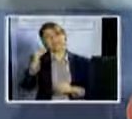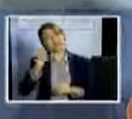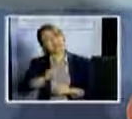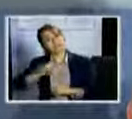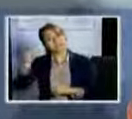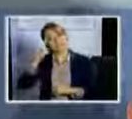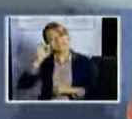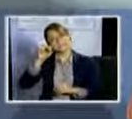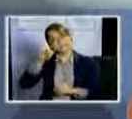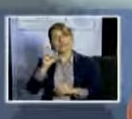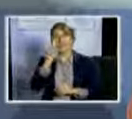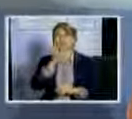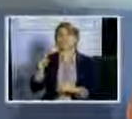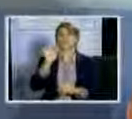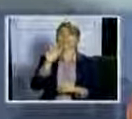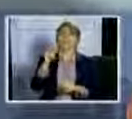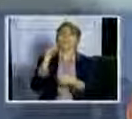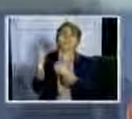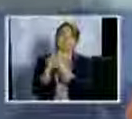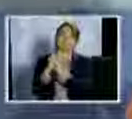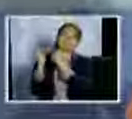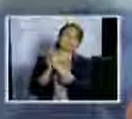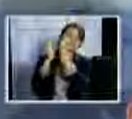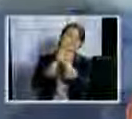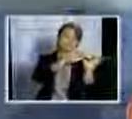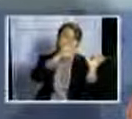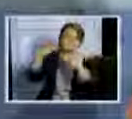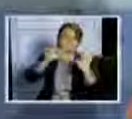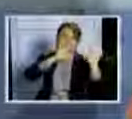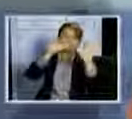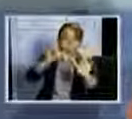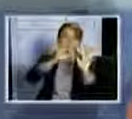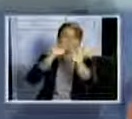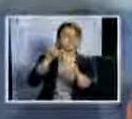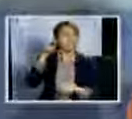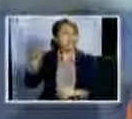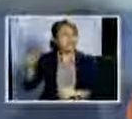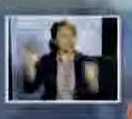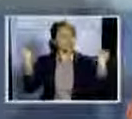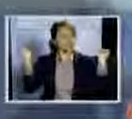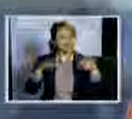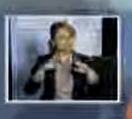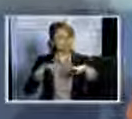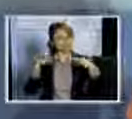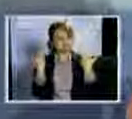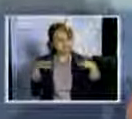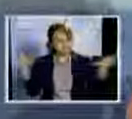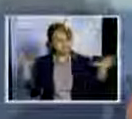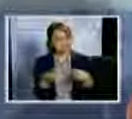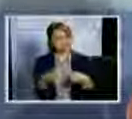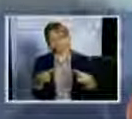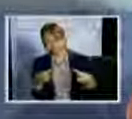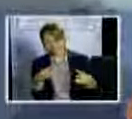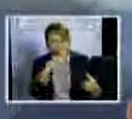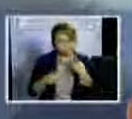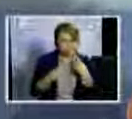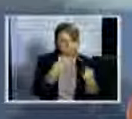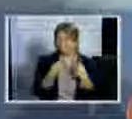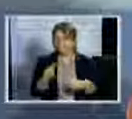participaron 159. Y vimos en esas conferencias cómo, pues, yo creo que todos